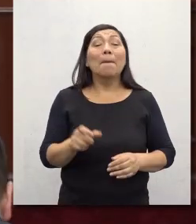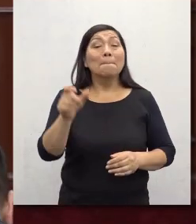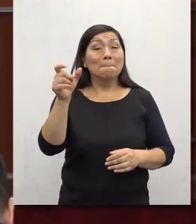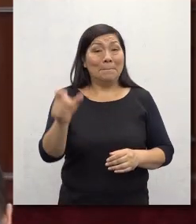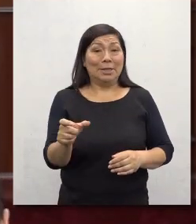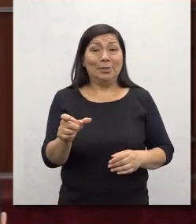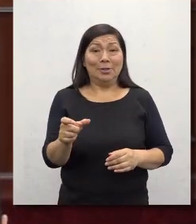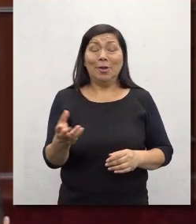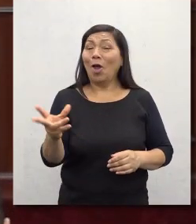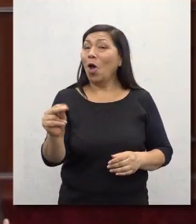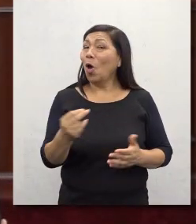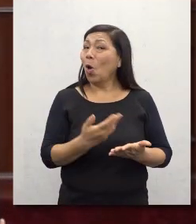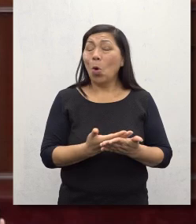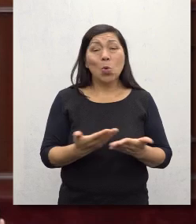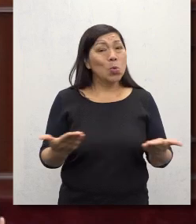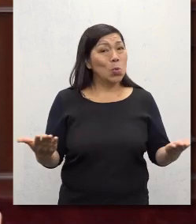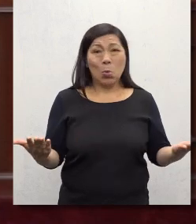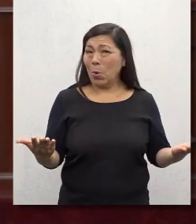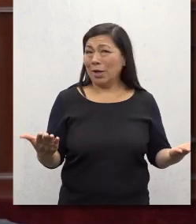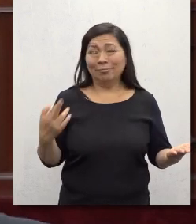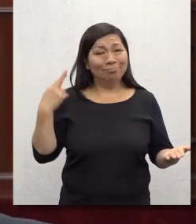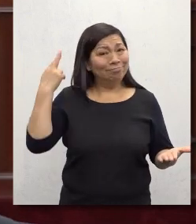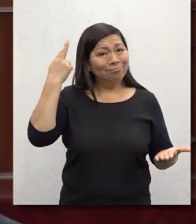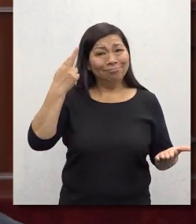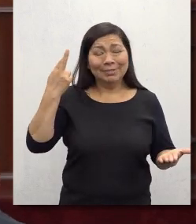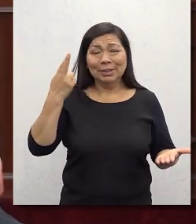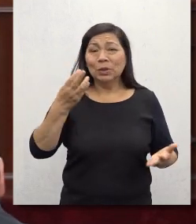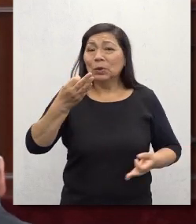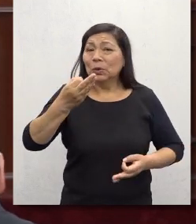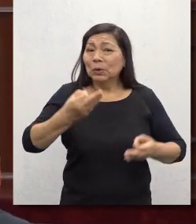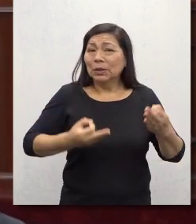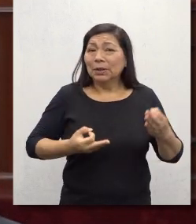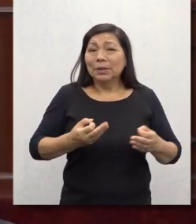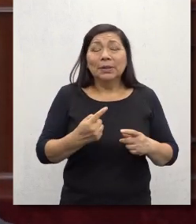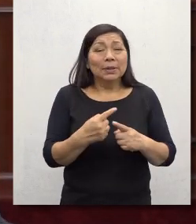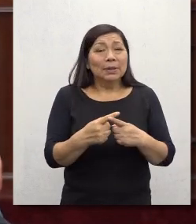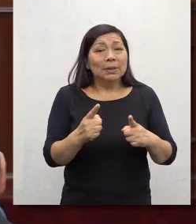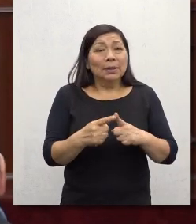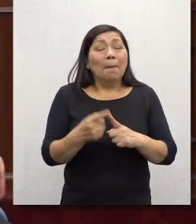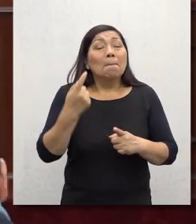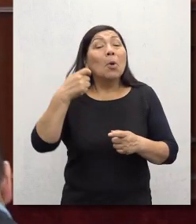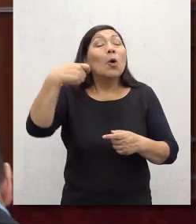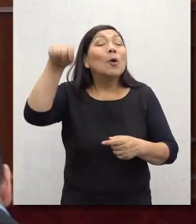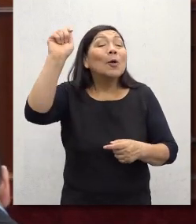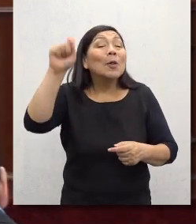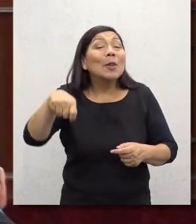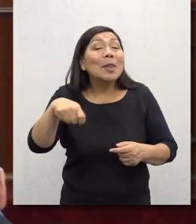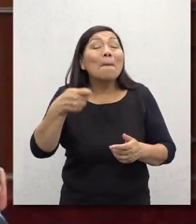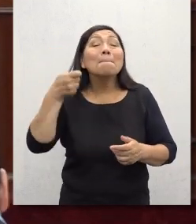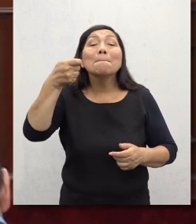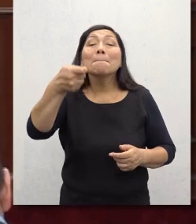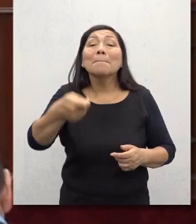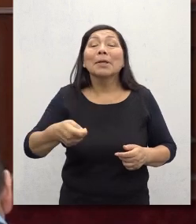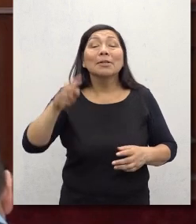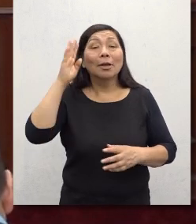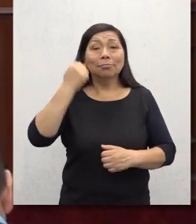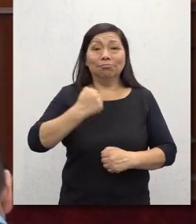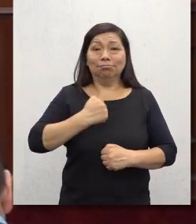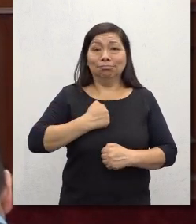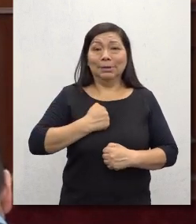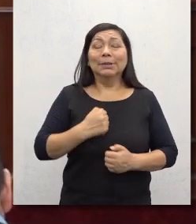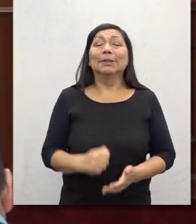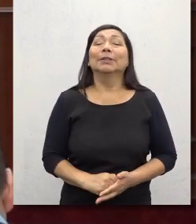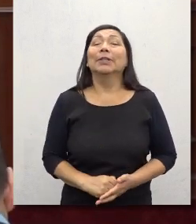colegiado consideró que no existe un criterio razonable que justifique los distintos porcentajes de las pensiones de militares